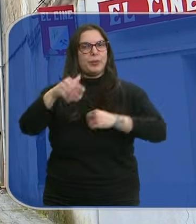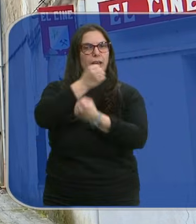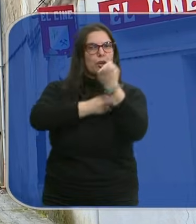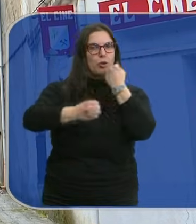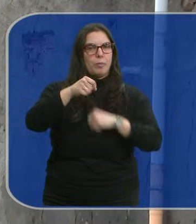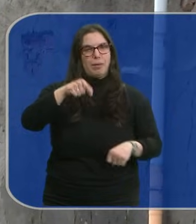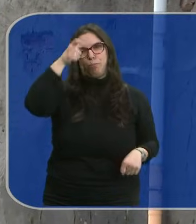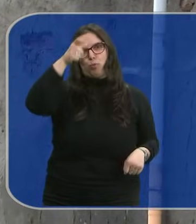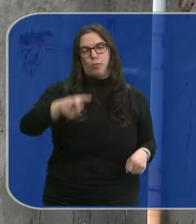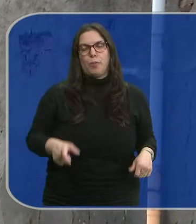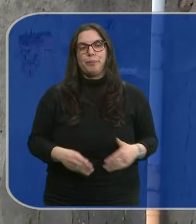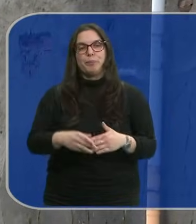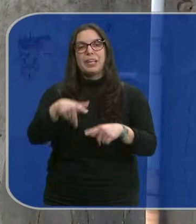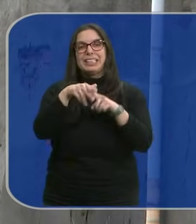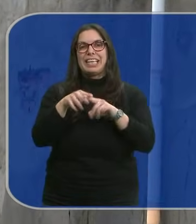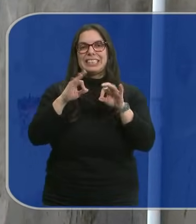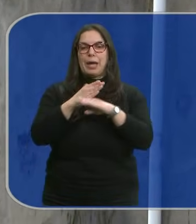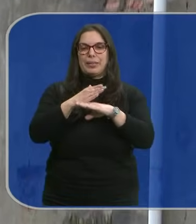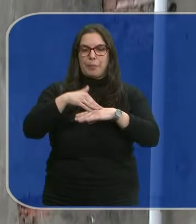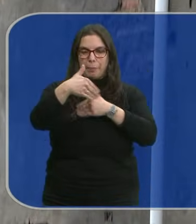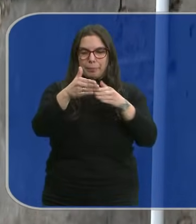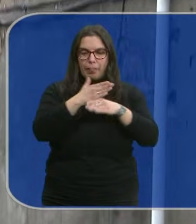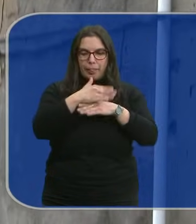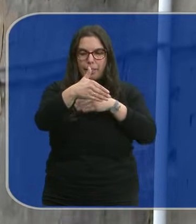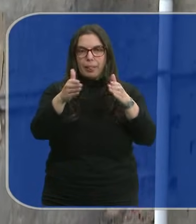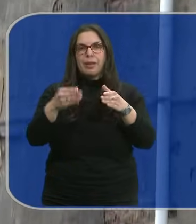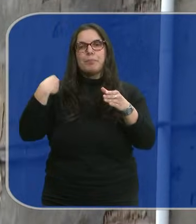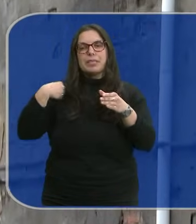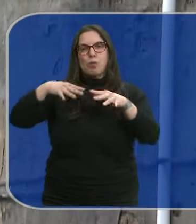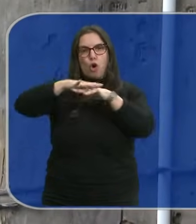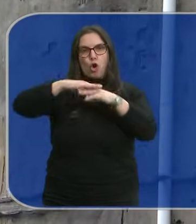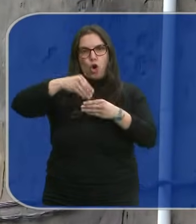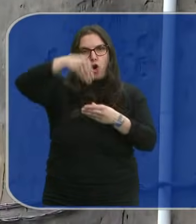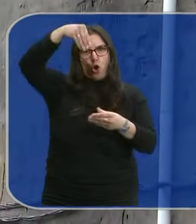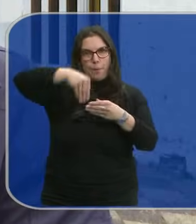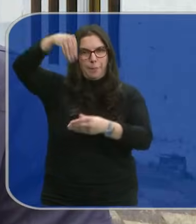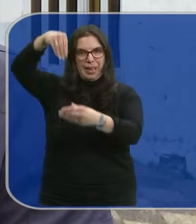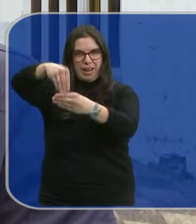económica para el municipio, un taller de carpintería para la producción de colmenas de abejas.